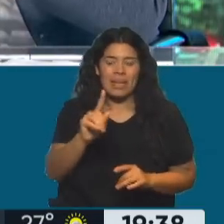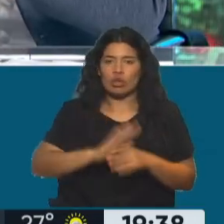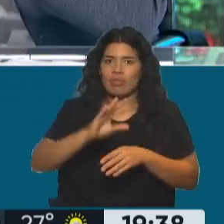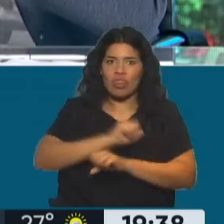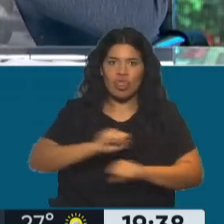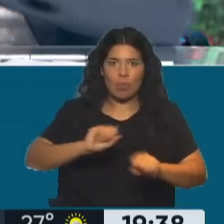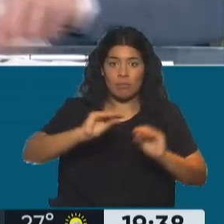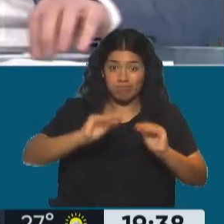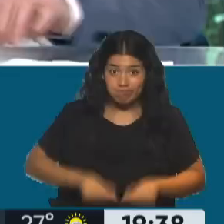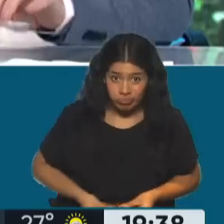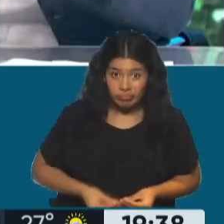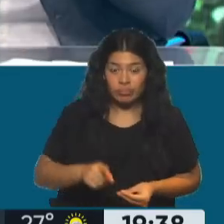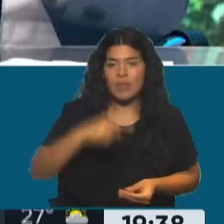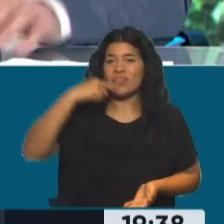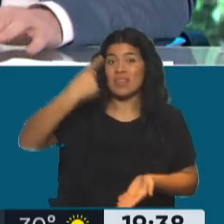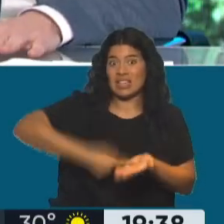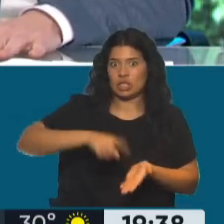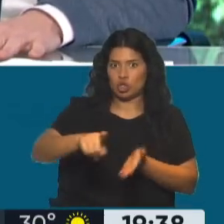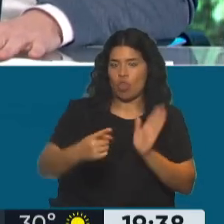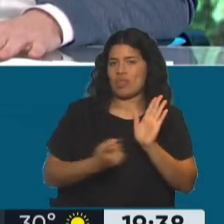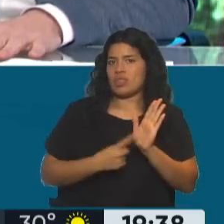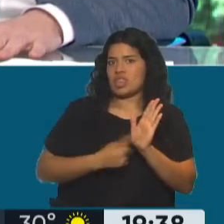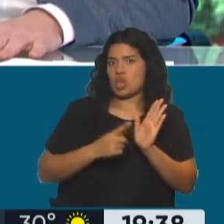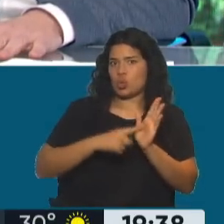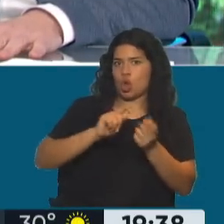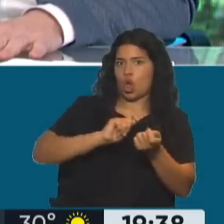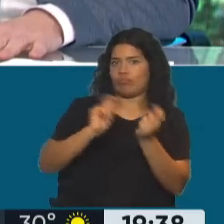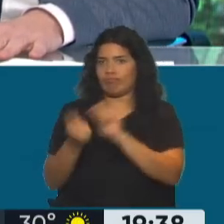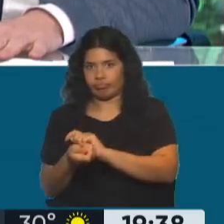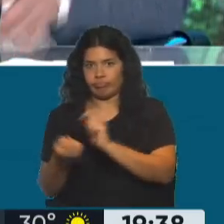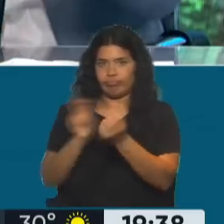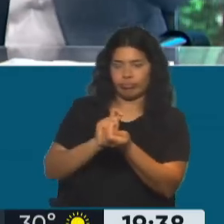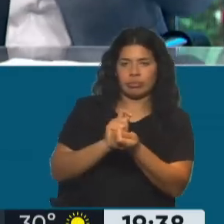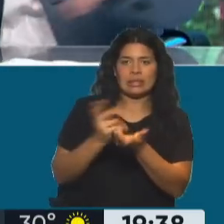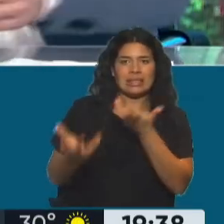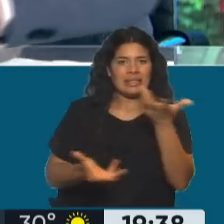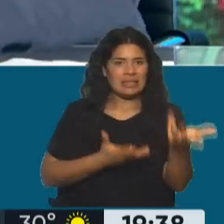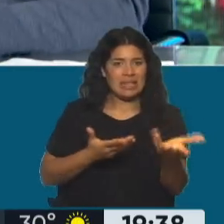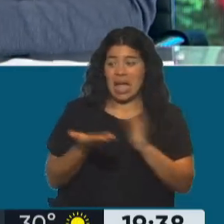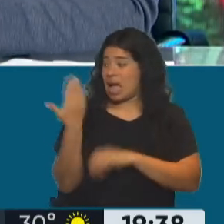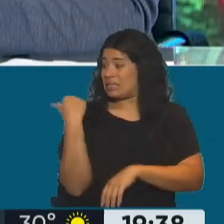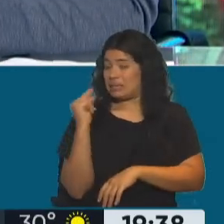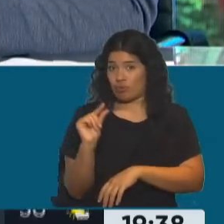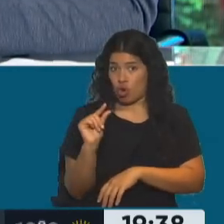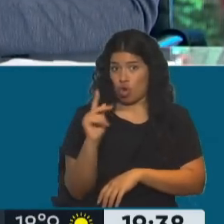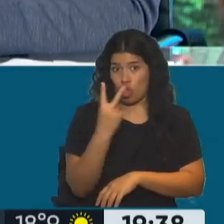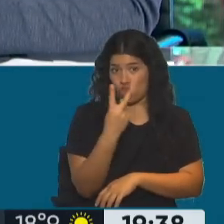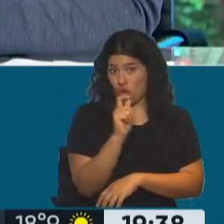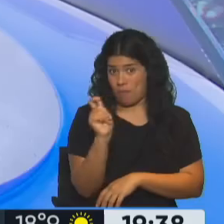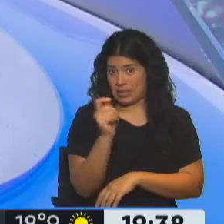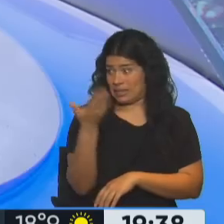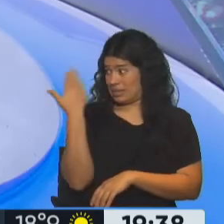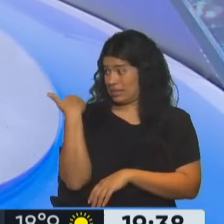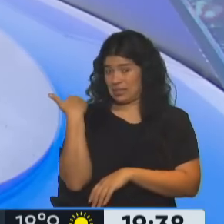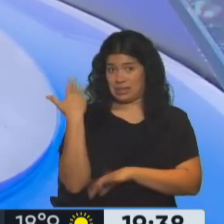es muy interesante y la verdad que hay que pasarla. En un momento lo entrevistan a Ocampo, hace muy poquitito, habrá sido hace 2 meses, y dice,